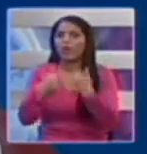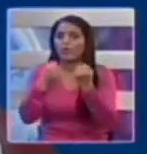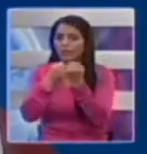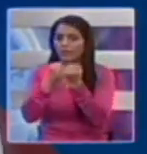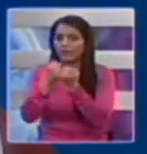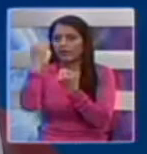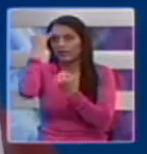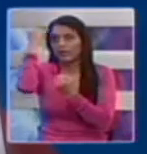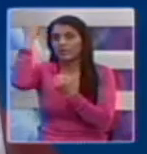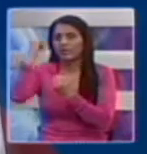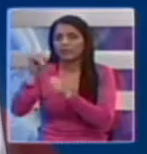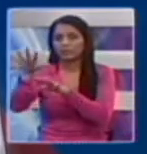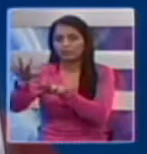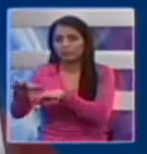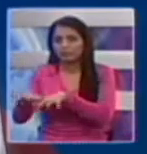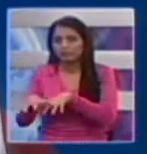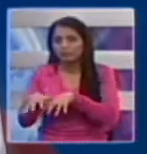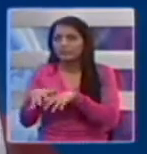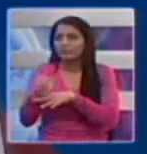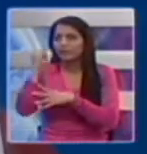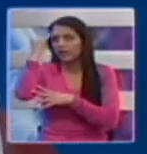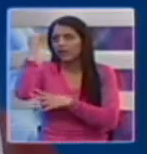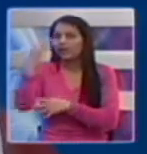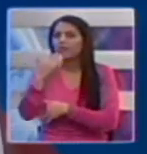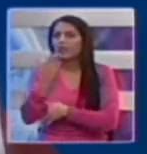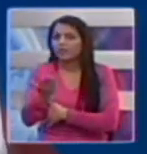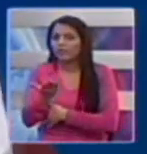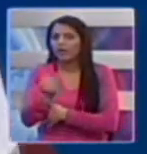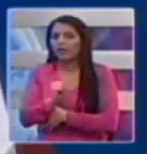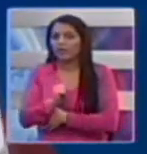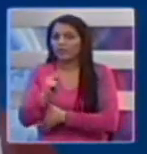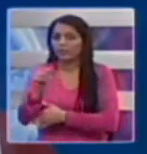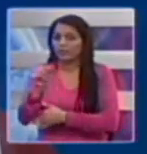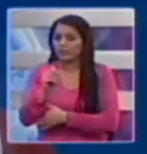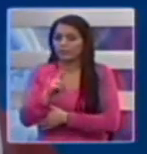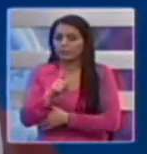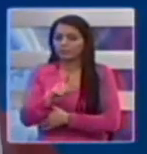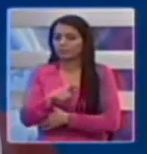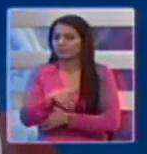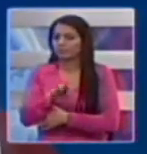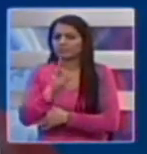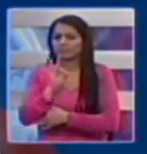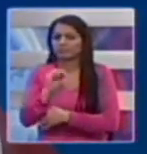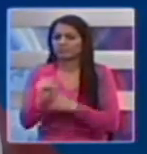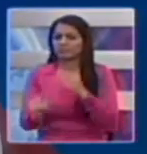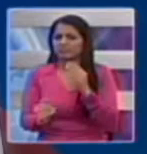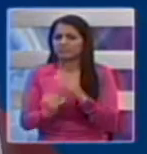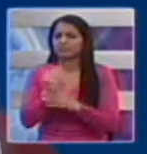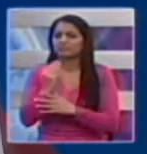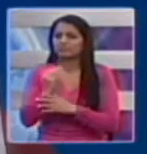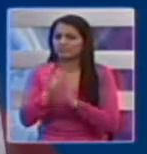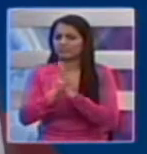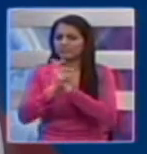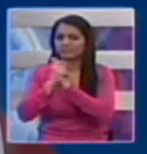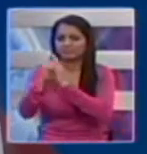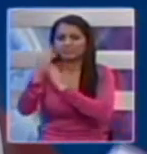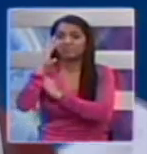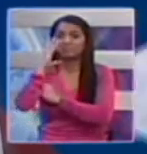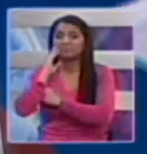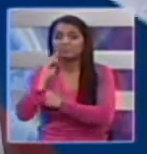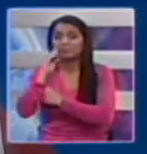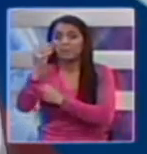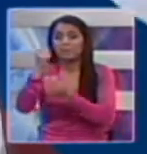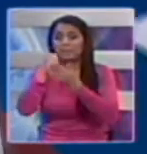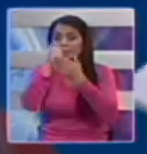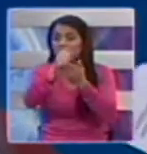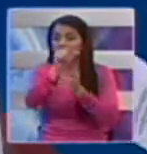agropecuario. Paul Olsen es una persona nueva, una persona sencilla, humilde, con capacidad y experiencia para resolver